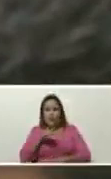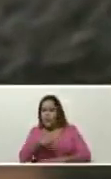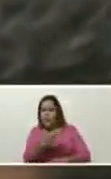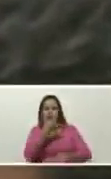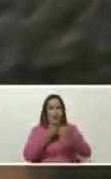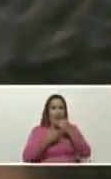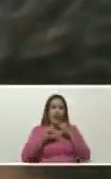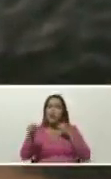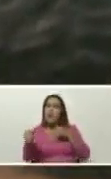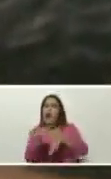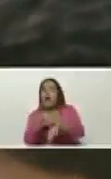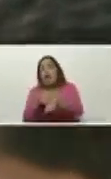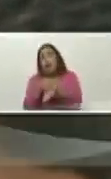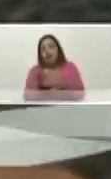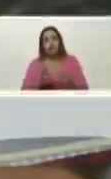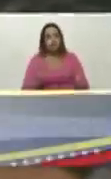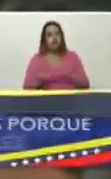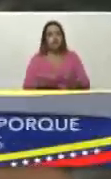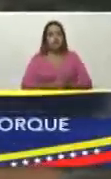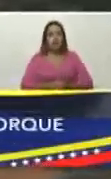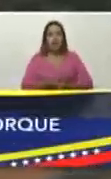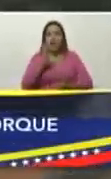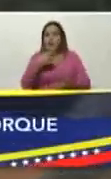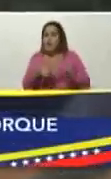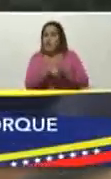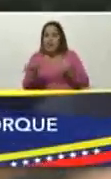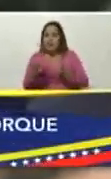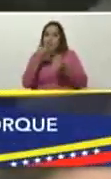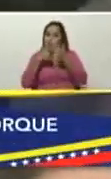excusarnos, no tenemos derecho a fallar.